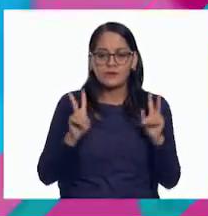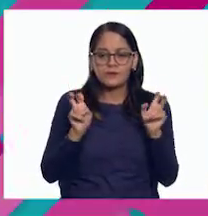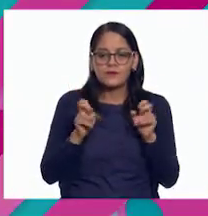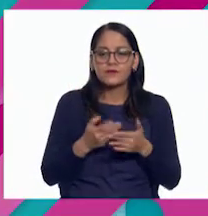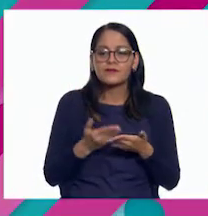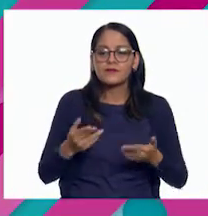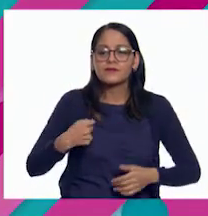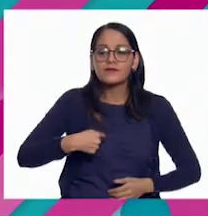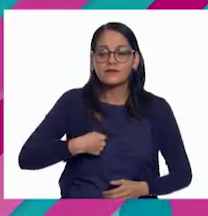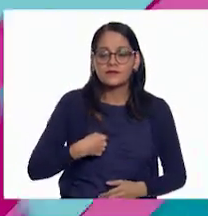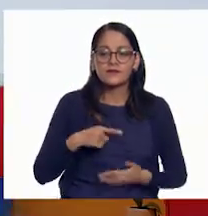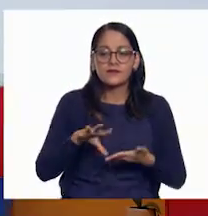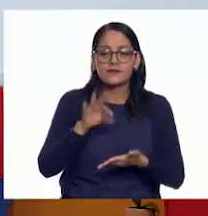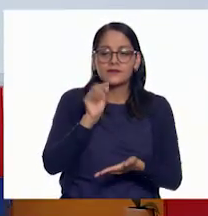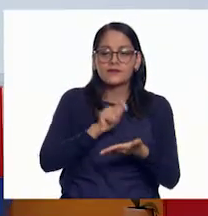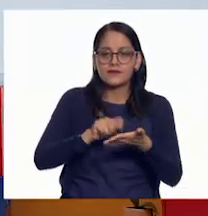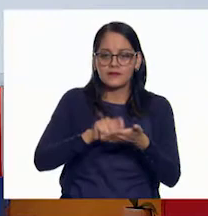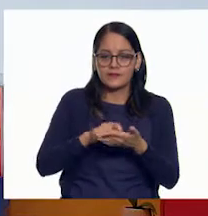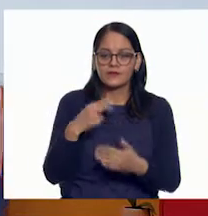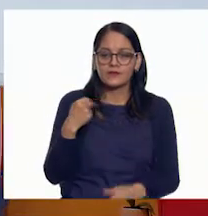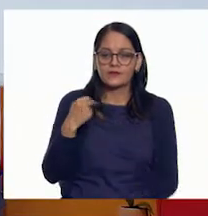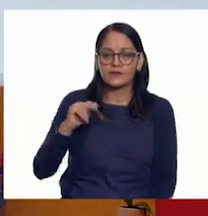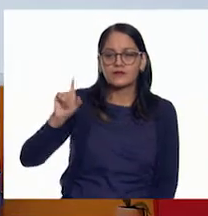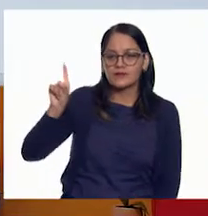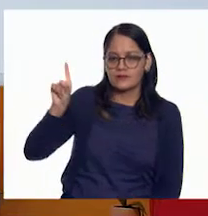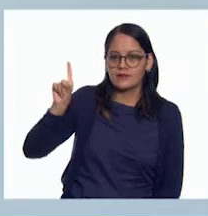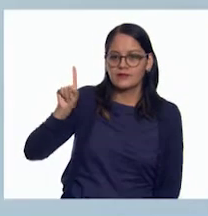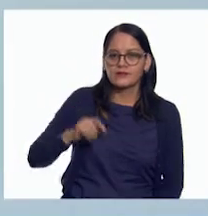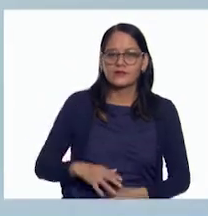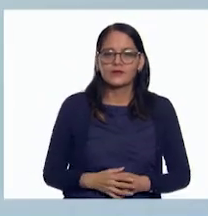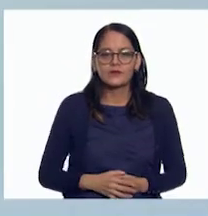voy a escribir cuentacuentos.